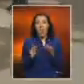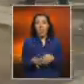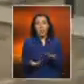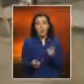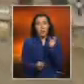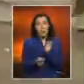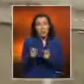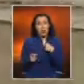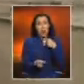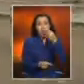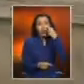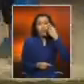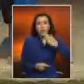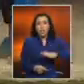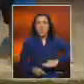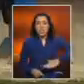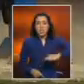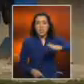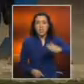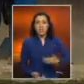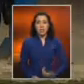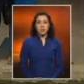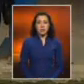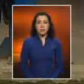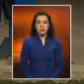son gente que uno conoce de chica.